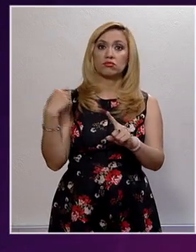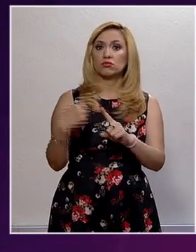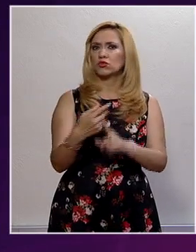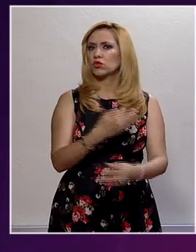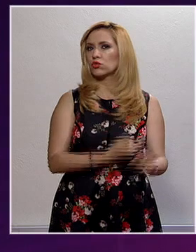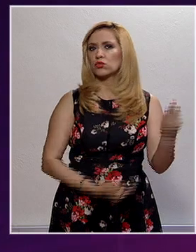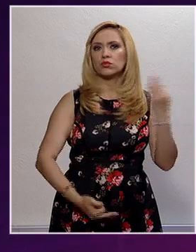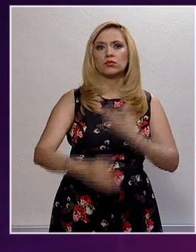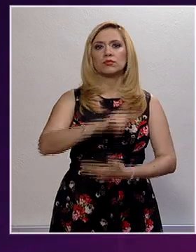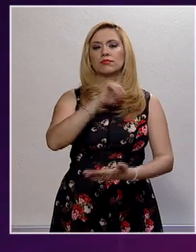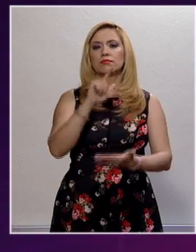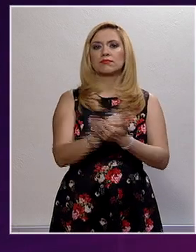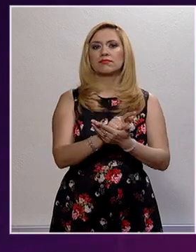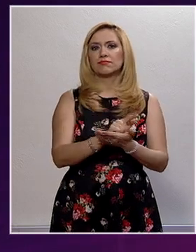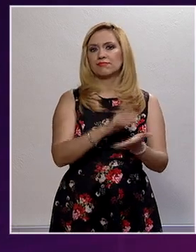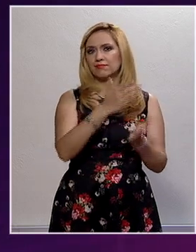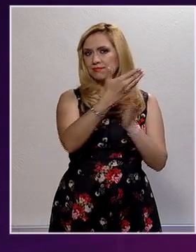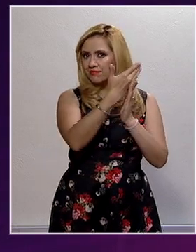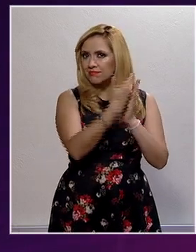aparato